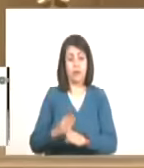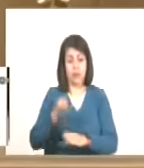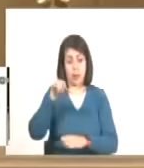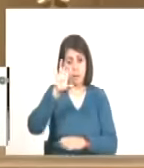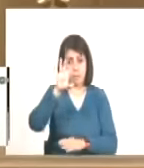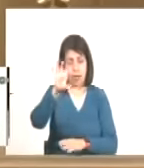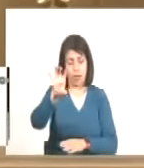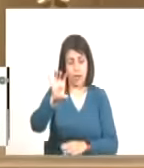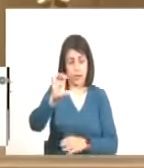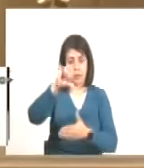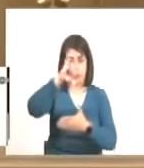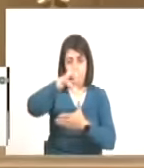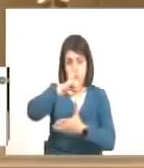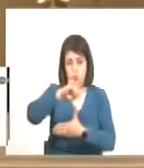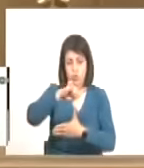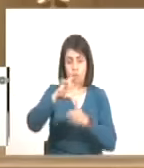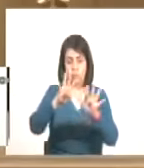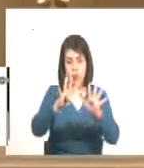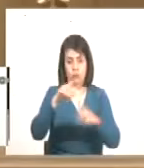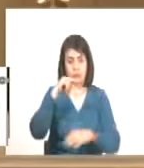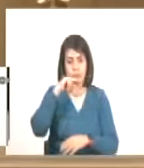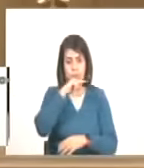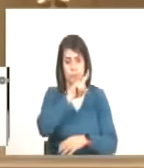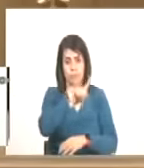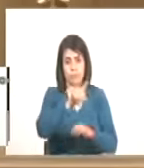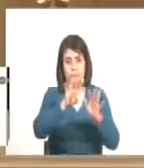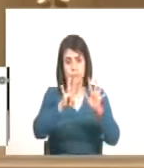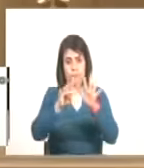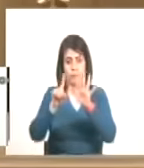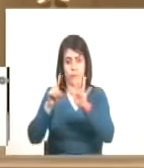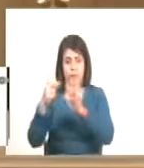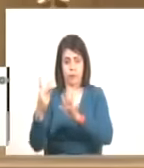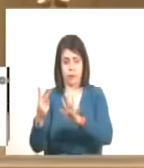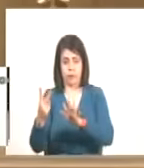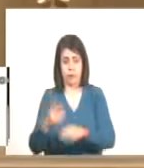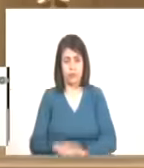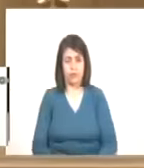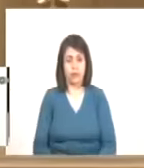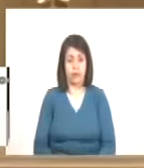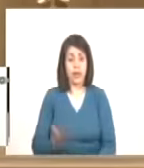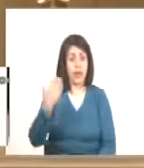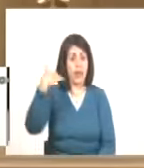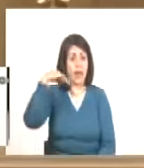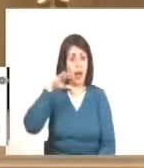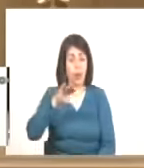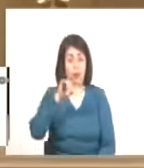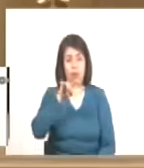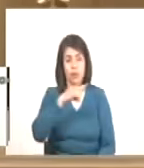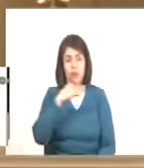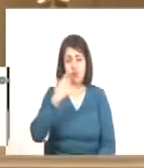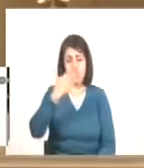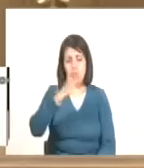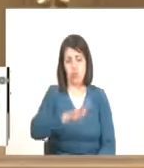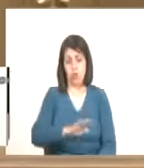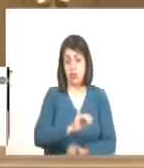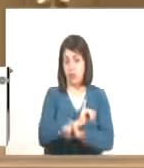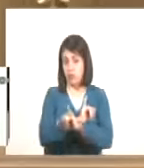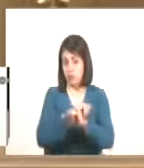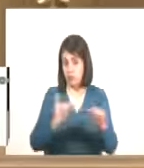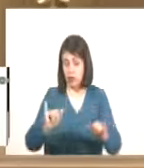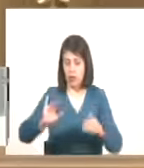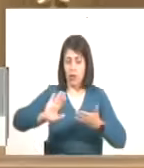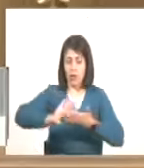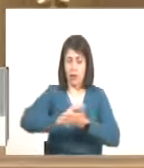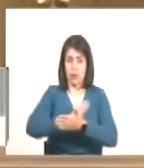en ese país suramericano el 9 de octubre de 1967. A pesar de ello, la muerte no fue suficiente para